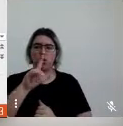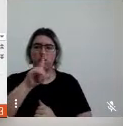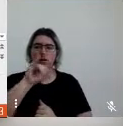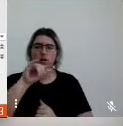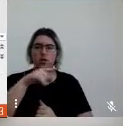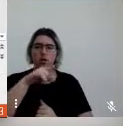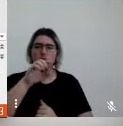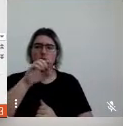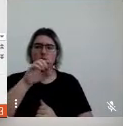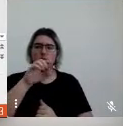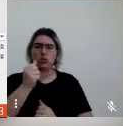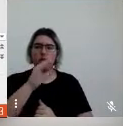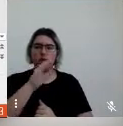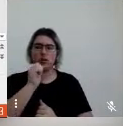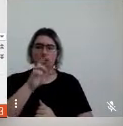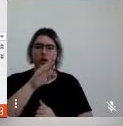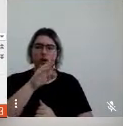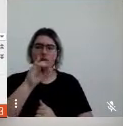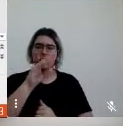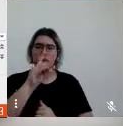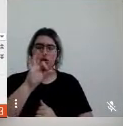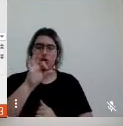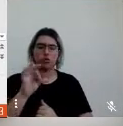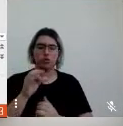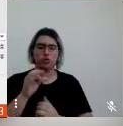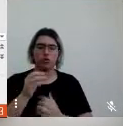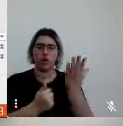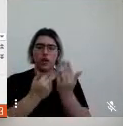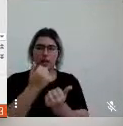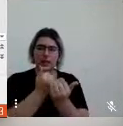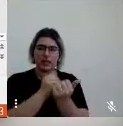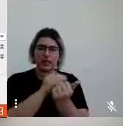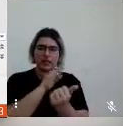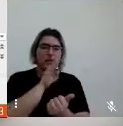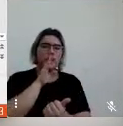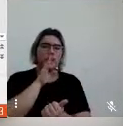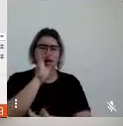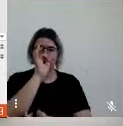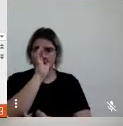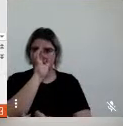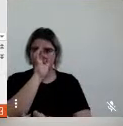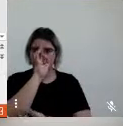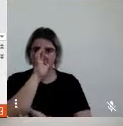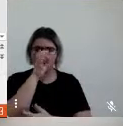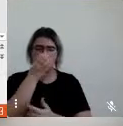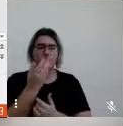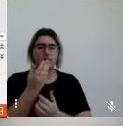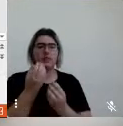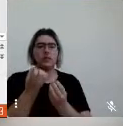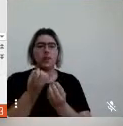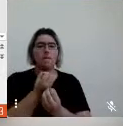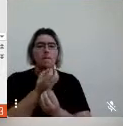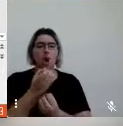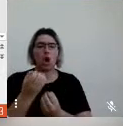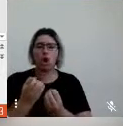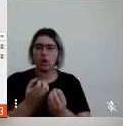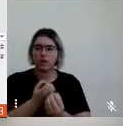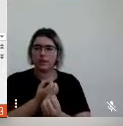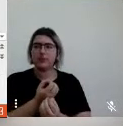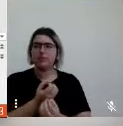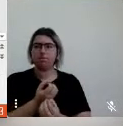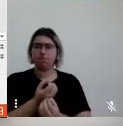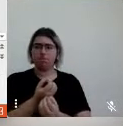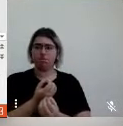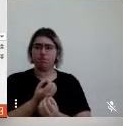las algas. Y también en la leche materna. Yo siempre animo, si se puede, porque luego hay muchos factores que